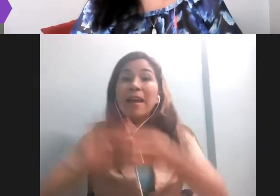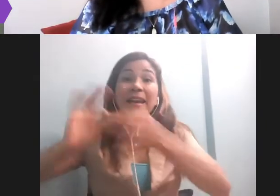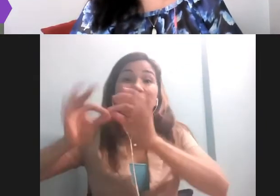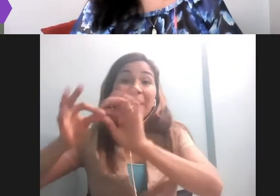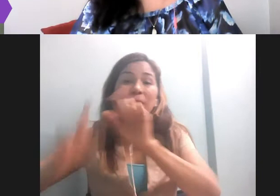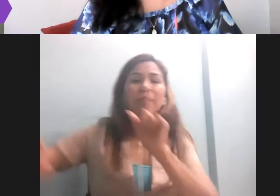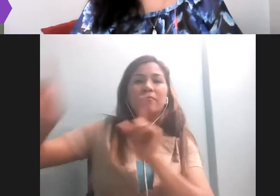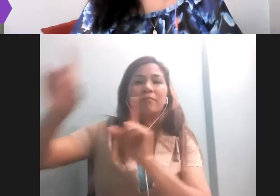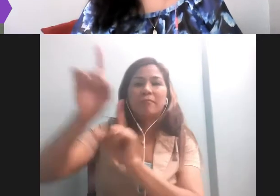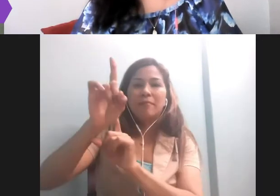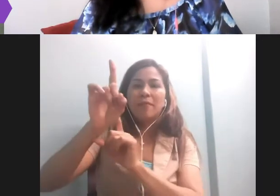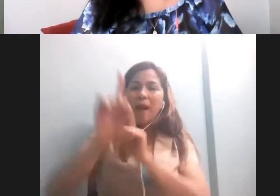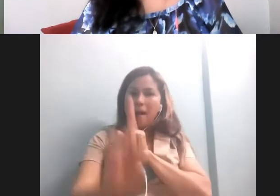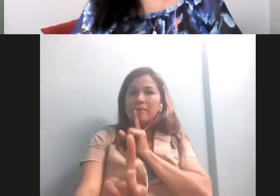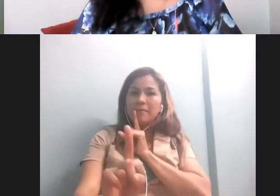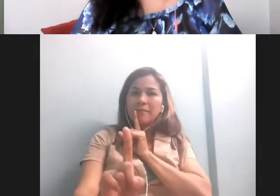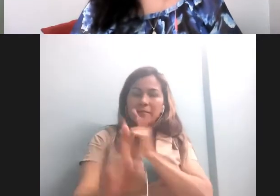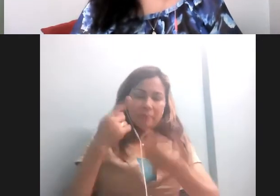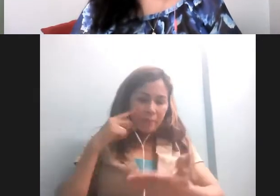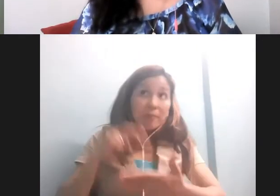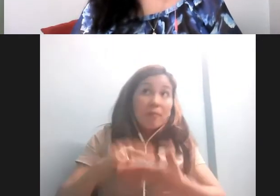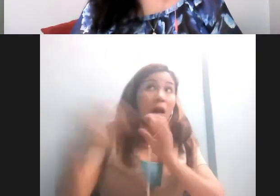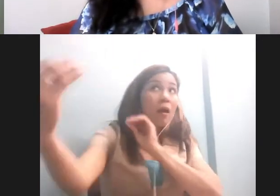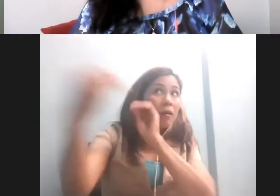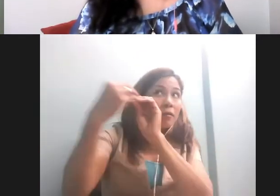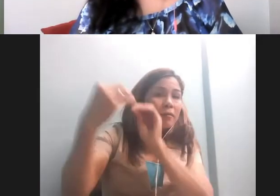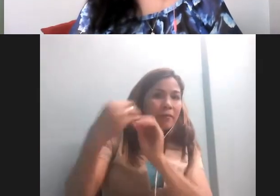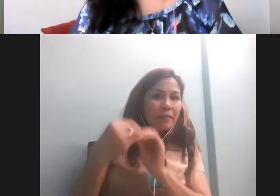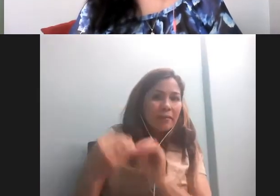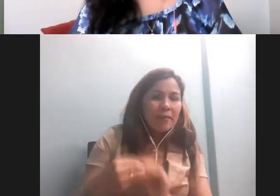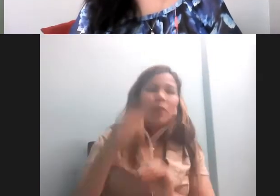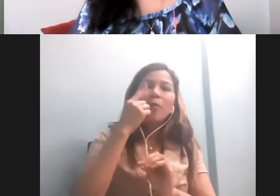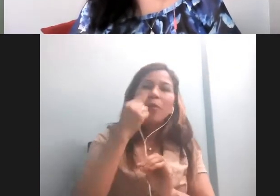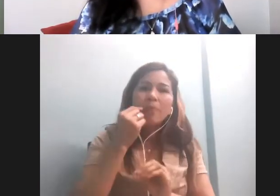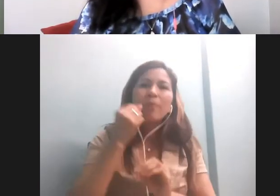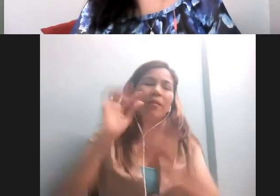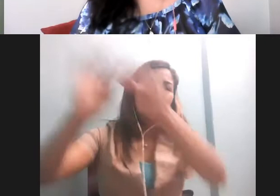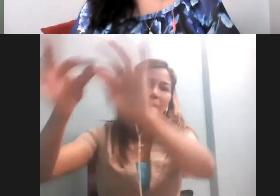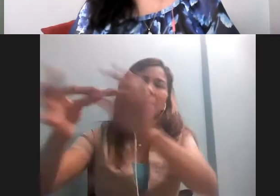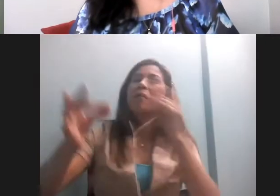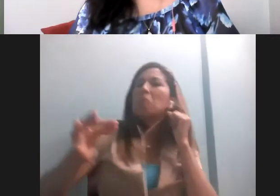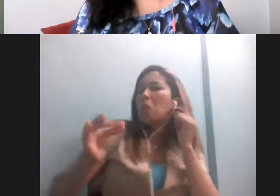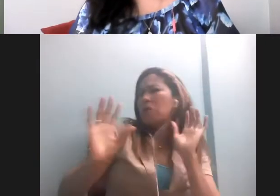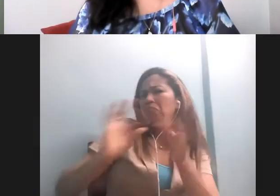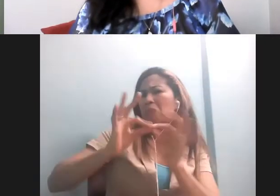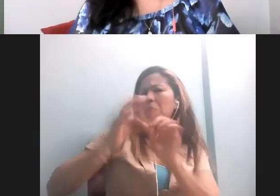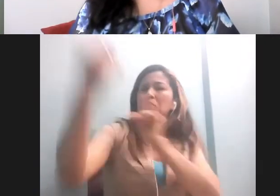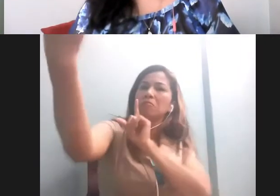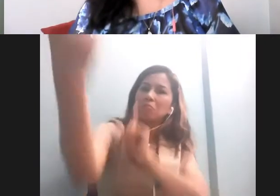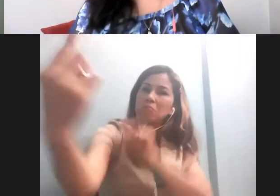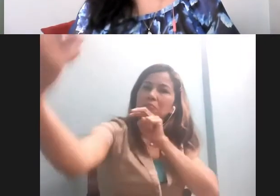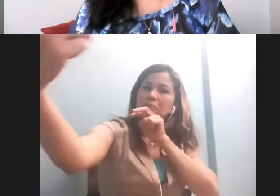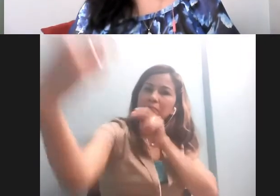estaba como revisando que todo lo que él estuviese diciendo estuviese bien. O sea, había un control de calidad, que a mí, por eso yo siempre estaba muy orgullosa de nuestro